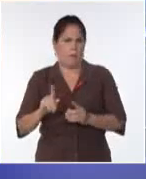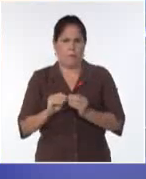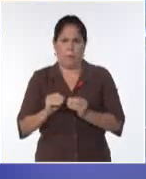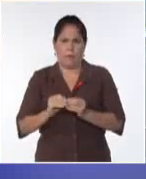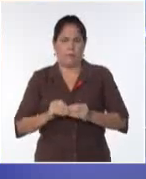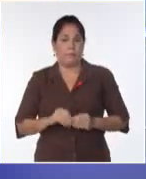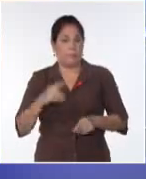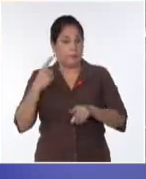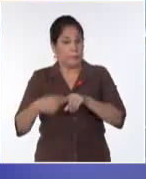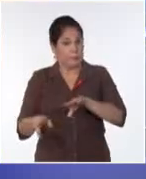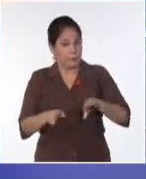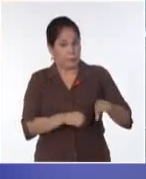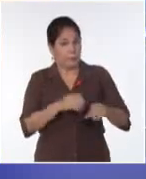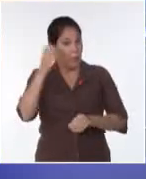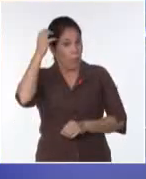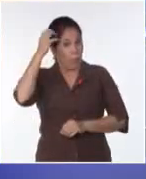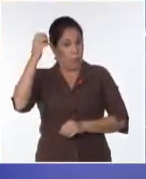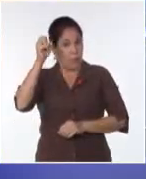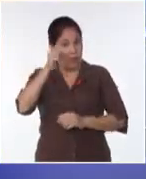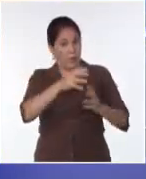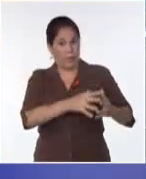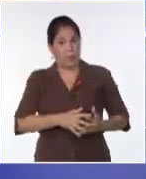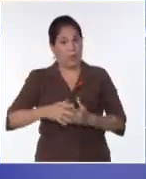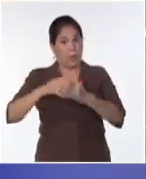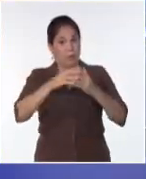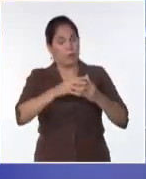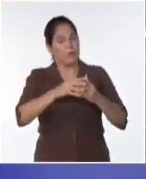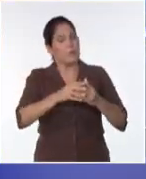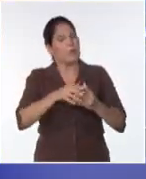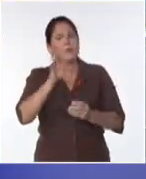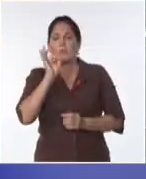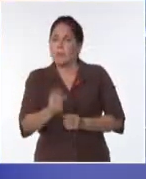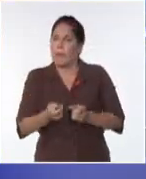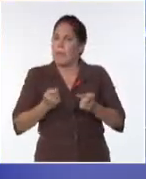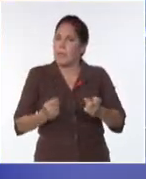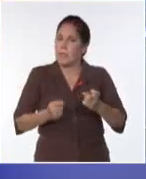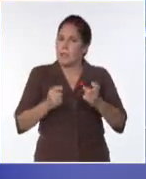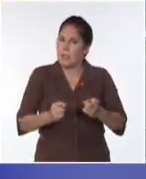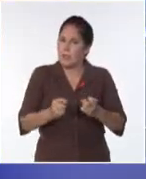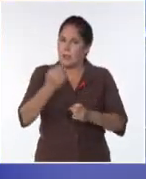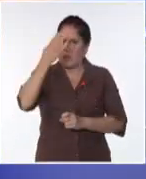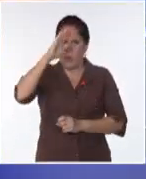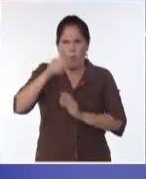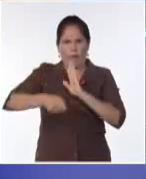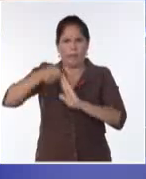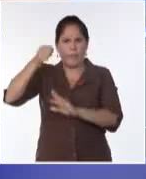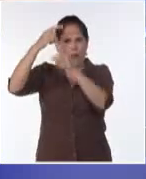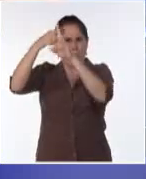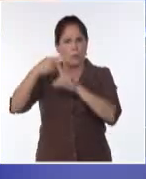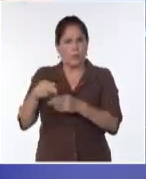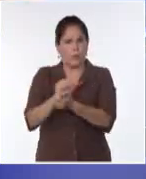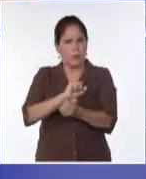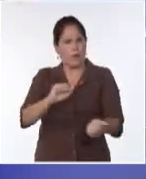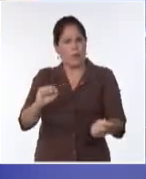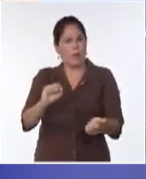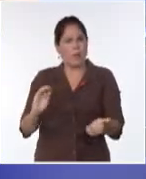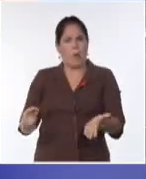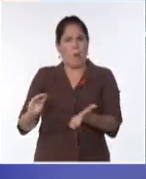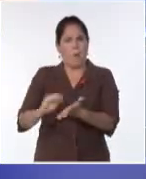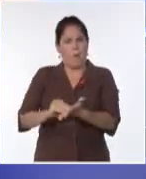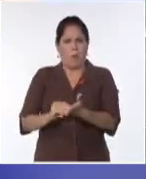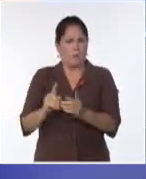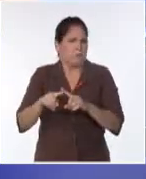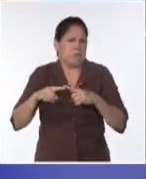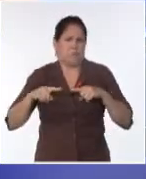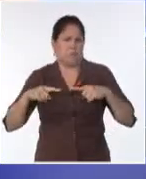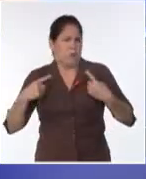Sin embargo, el gobierno de Estados Unidos insiste en argumentar que Cuba debe permanecer en la lista unilateral de países que patrocinan el